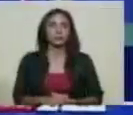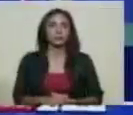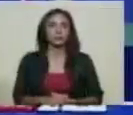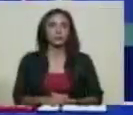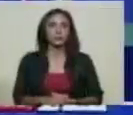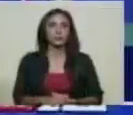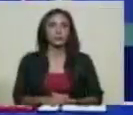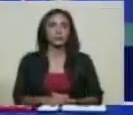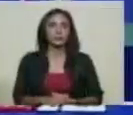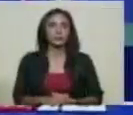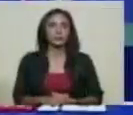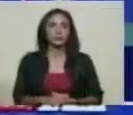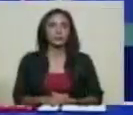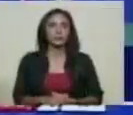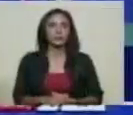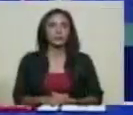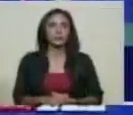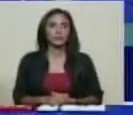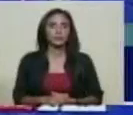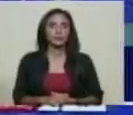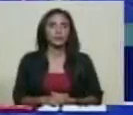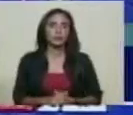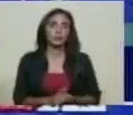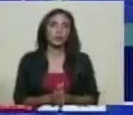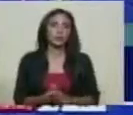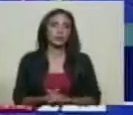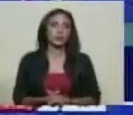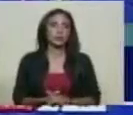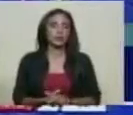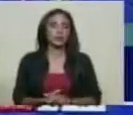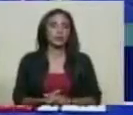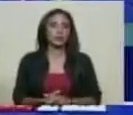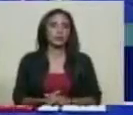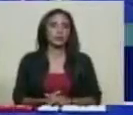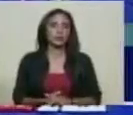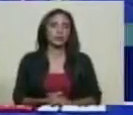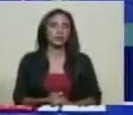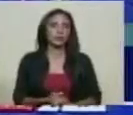Oliver. Compañera Teresa Carrasquel,